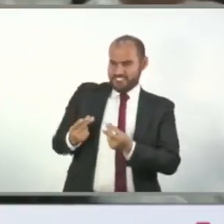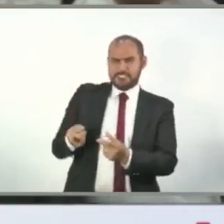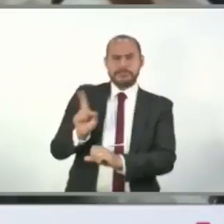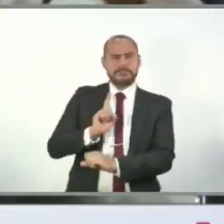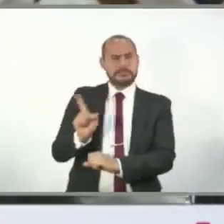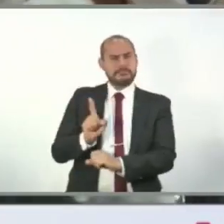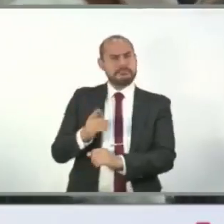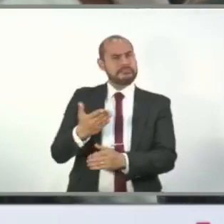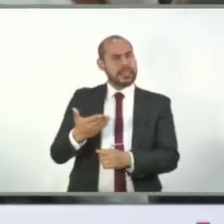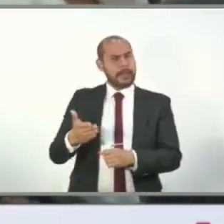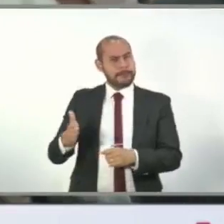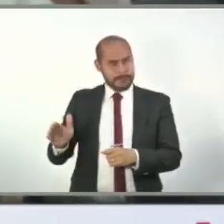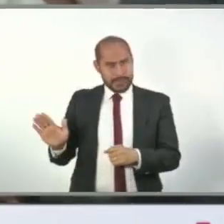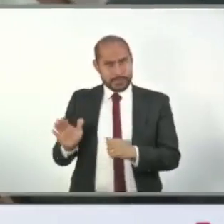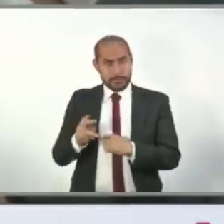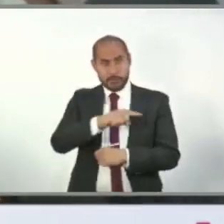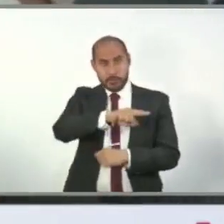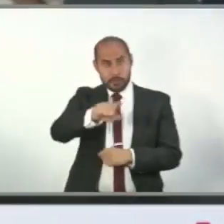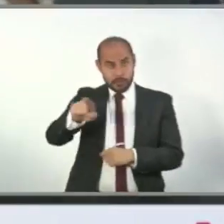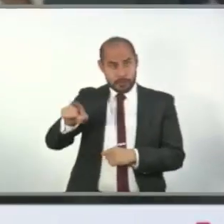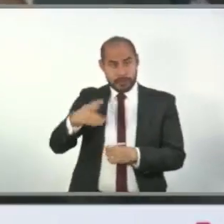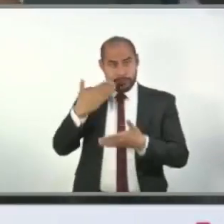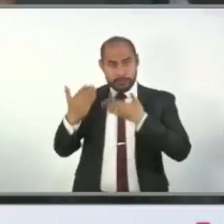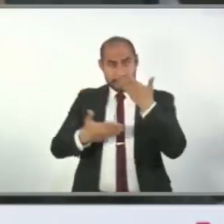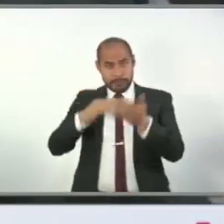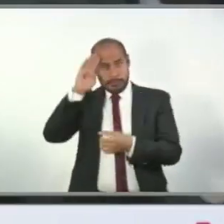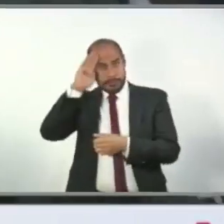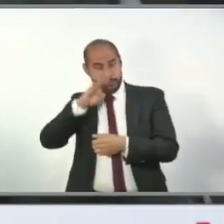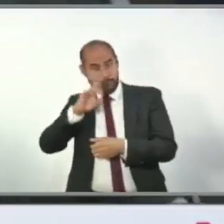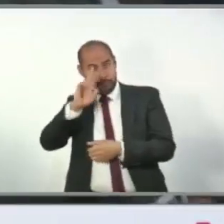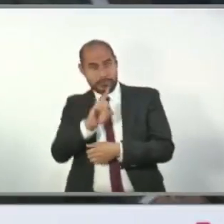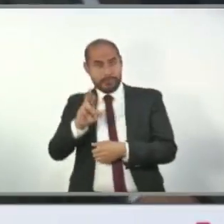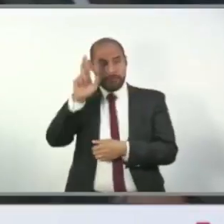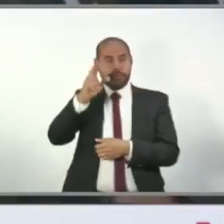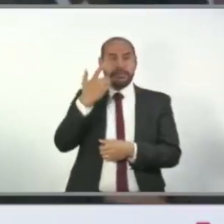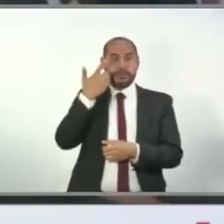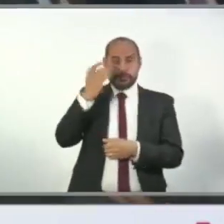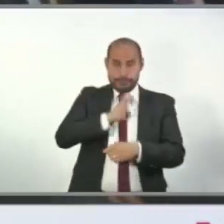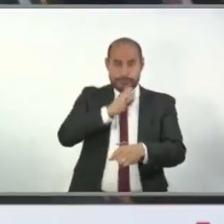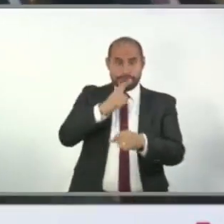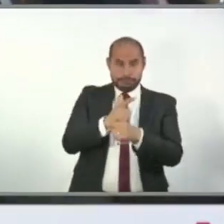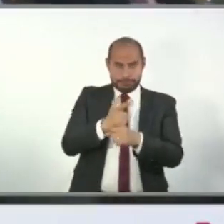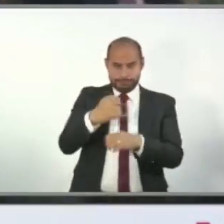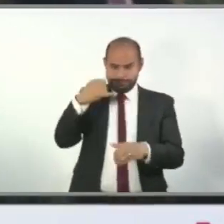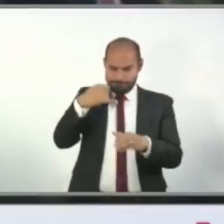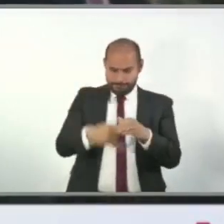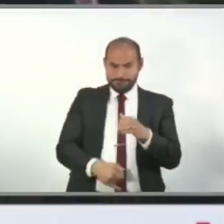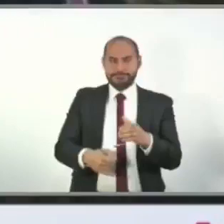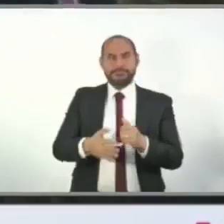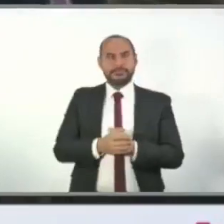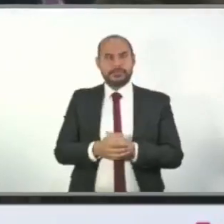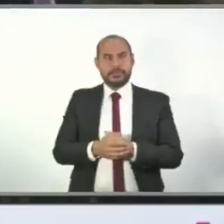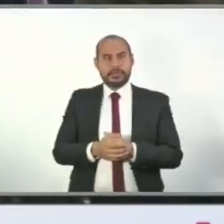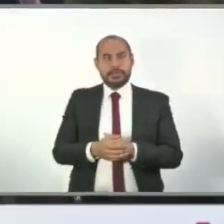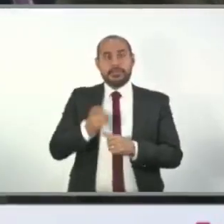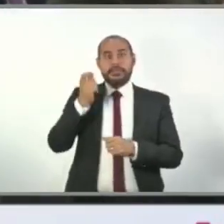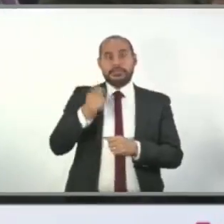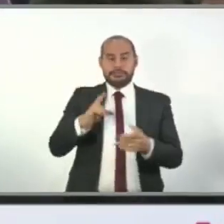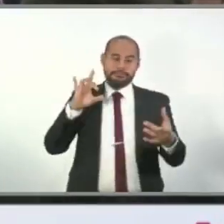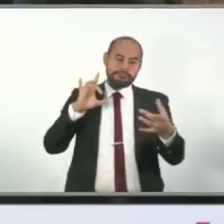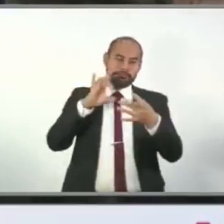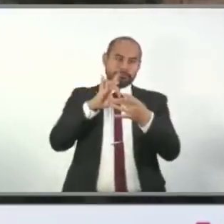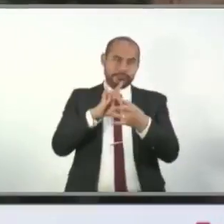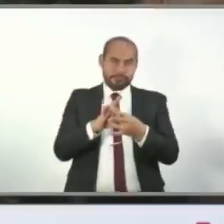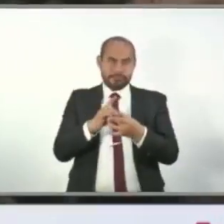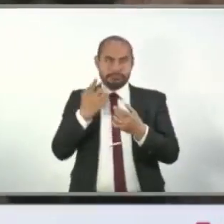Ustedes han estudiado posgrados con ámbitos de estudio diversos, pero que coinciden en la